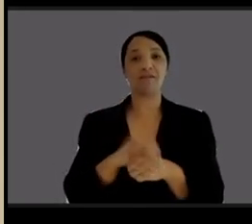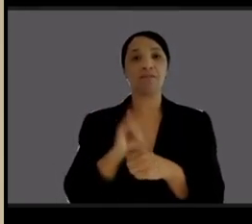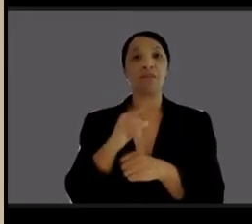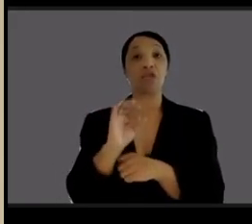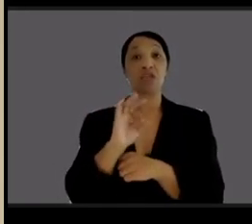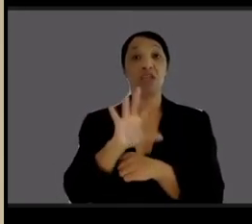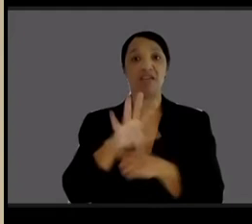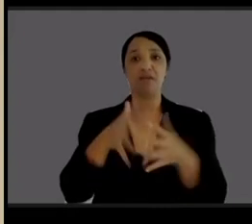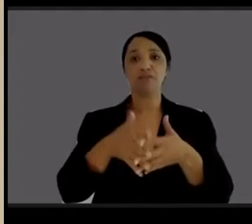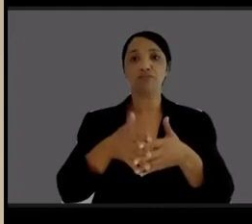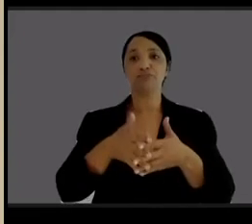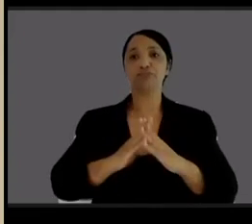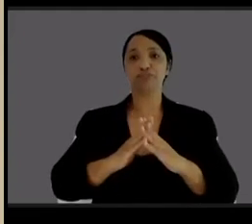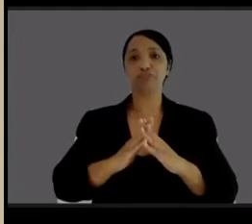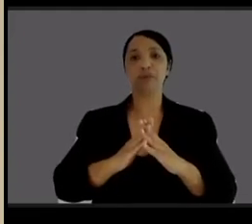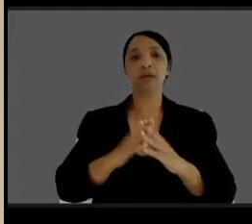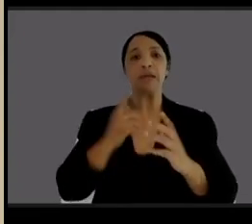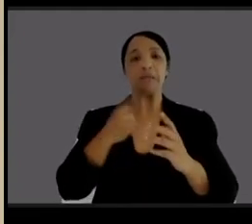un mandato